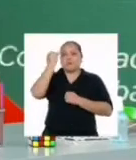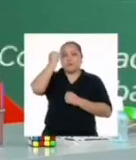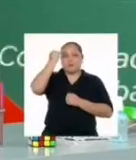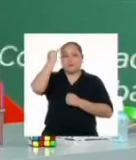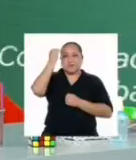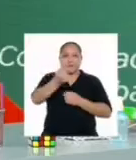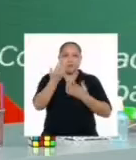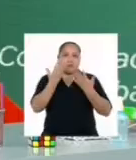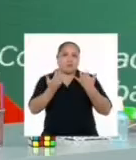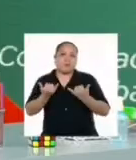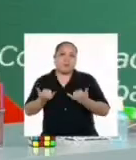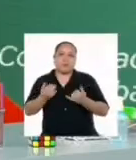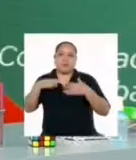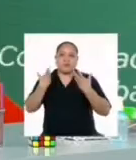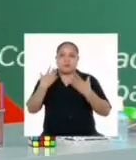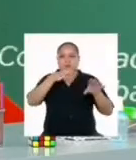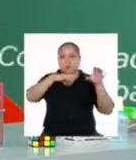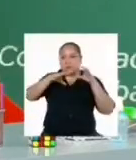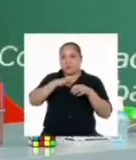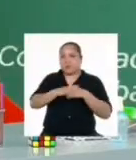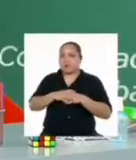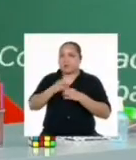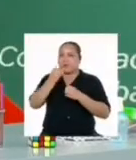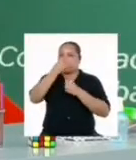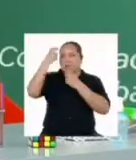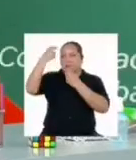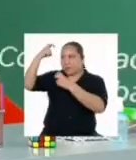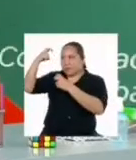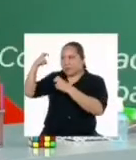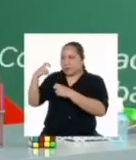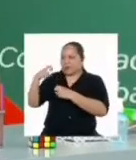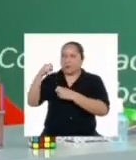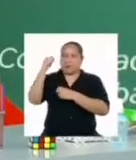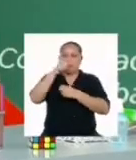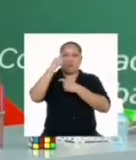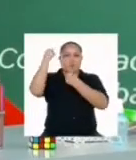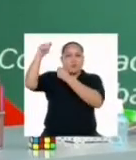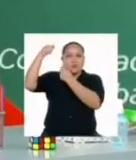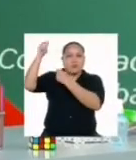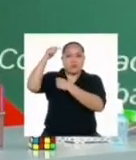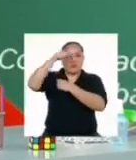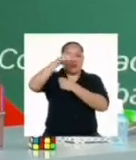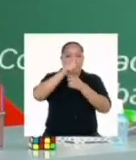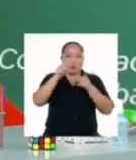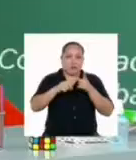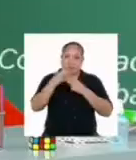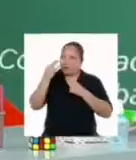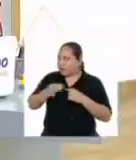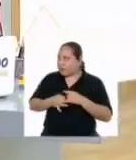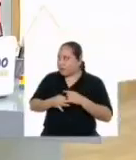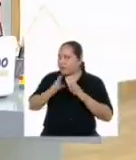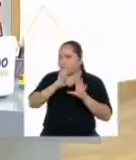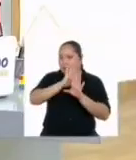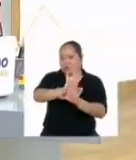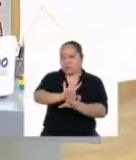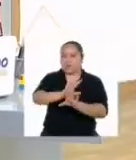Imagino que actualmente se podrá realizar también algo de turismo en ese lugar, ¿o no? Guardando los cuidados del caso, claro.